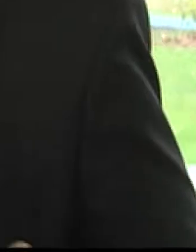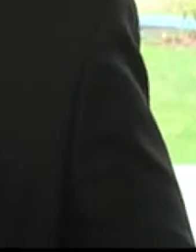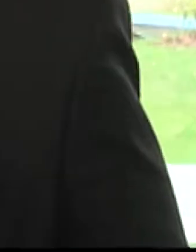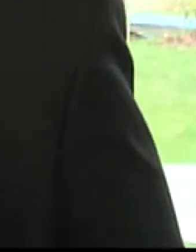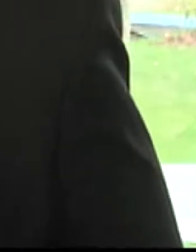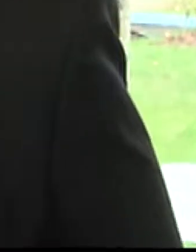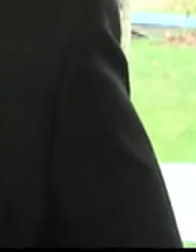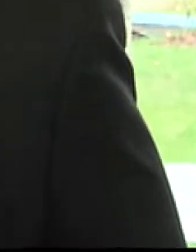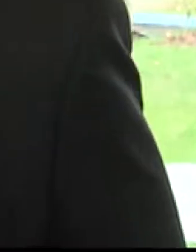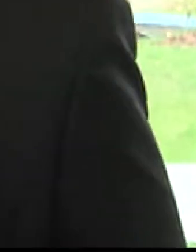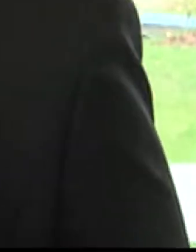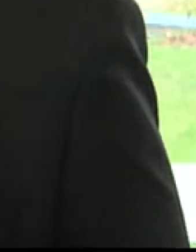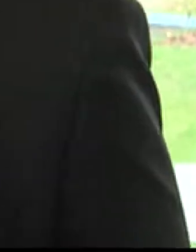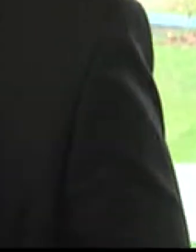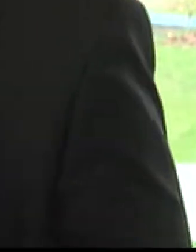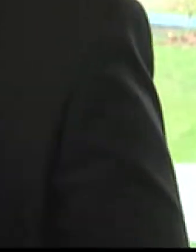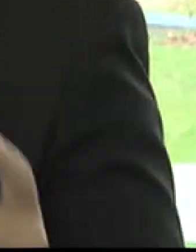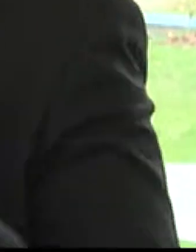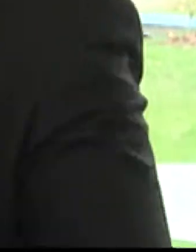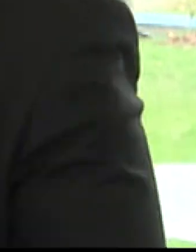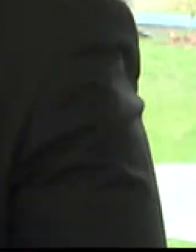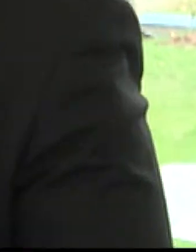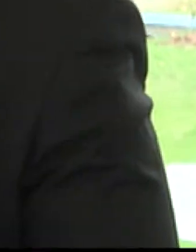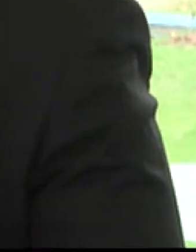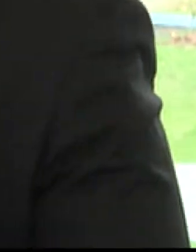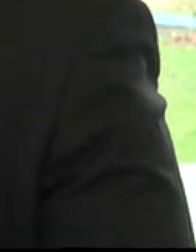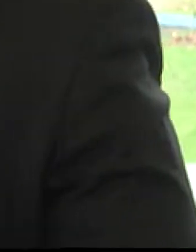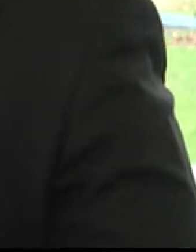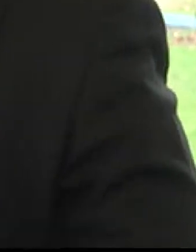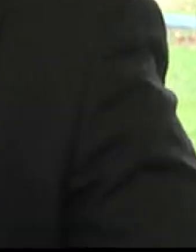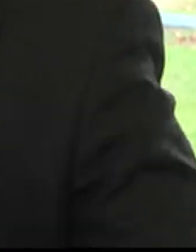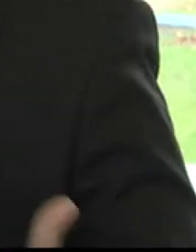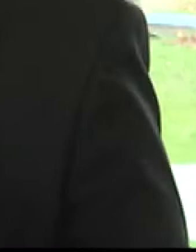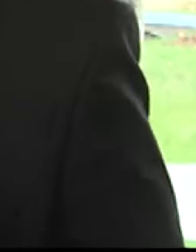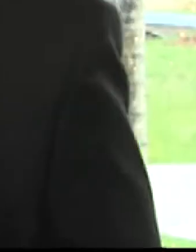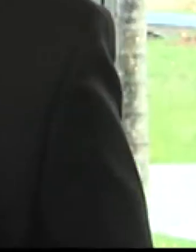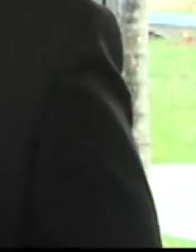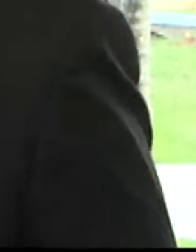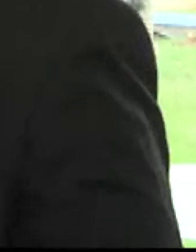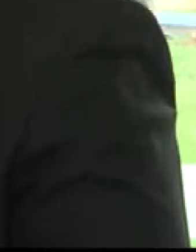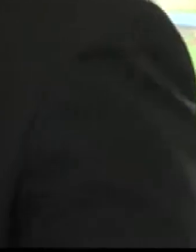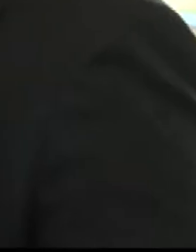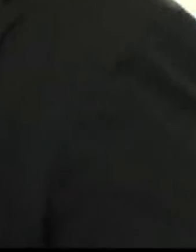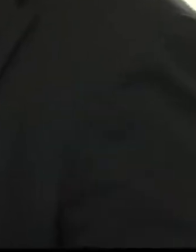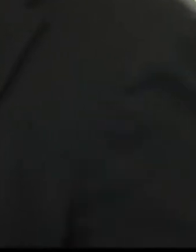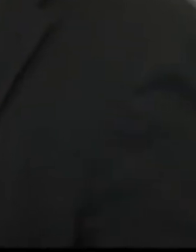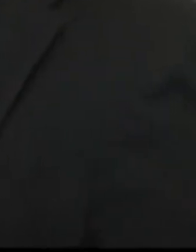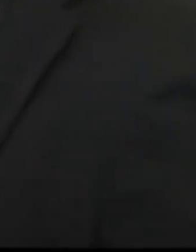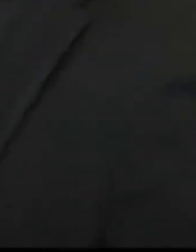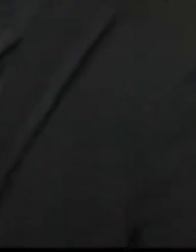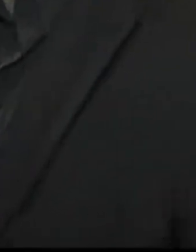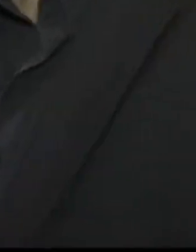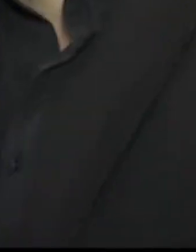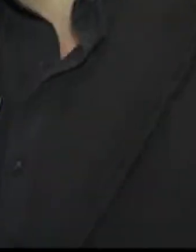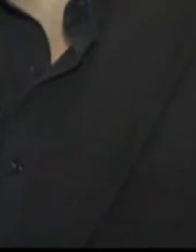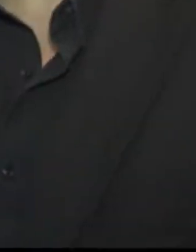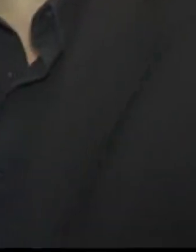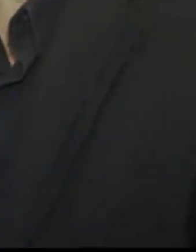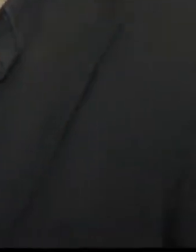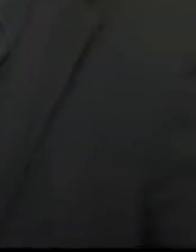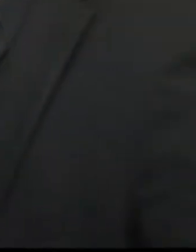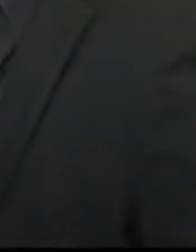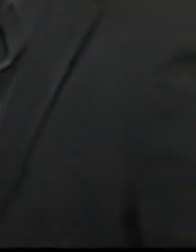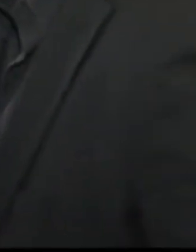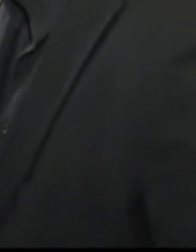el lanzamiento de una aplicación para accesar ese tipo de derechos y no andar con la duda en la calle. Conmigo se encuentra la persona que